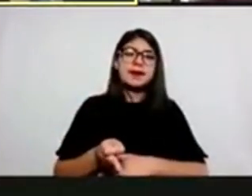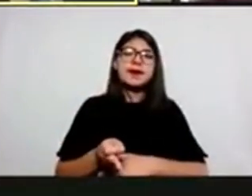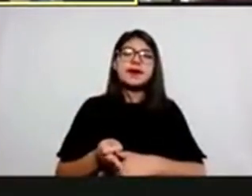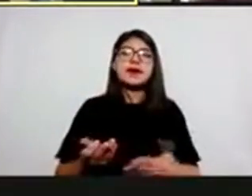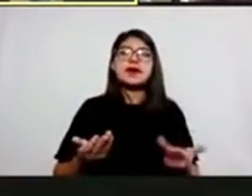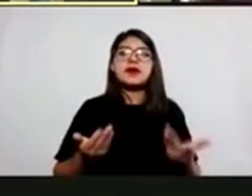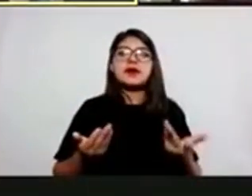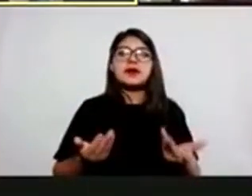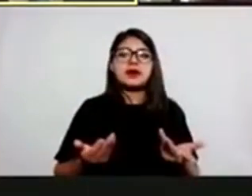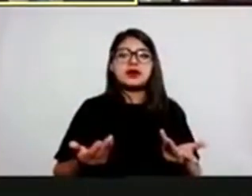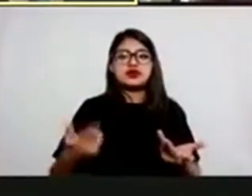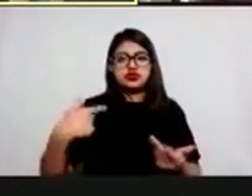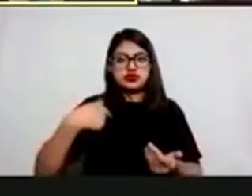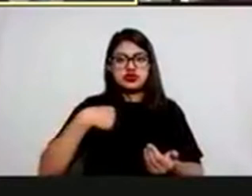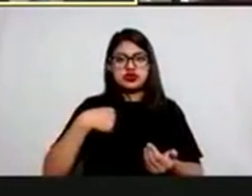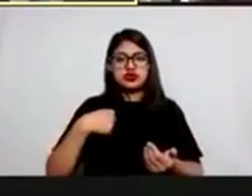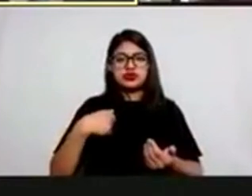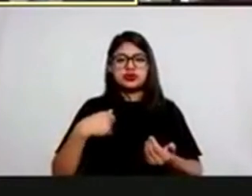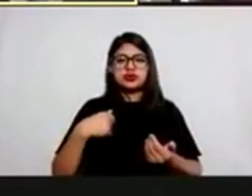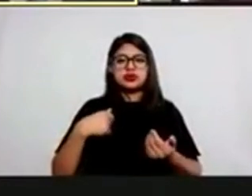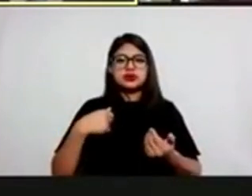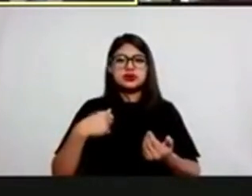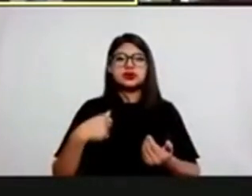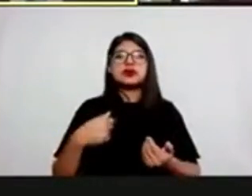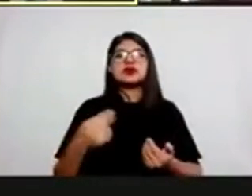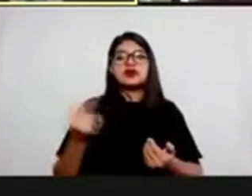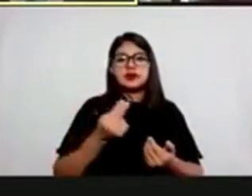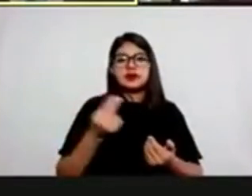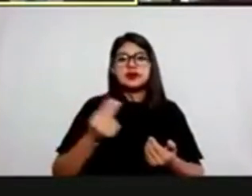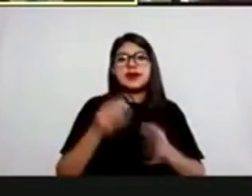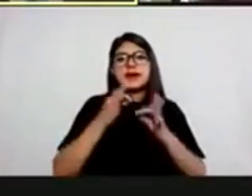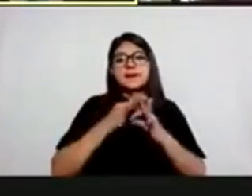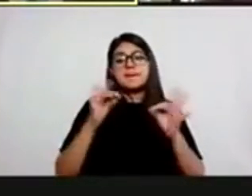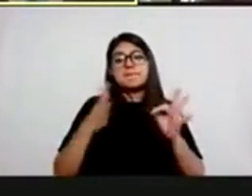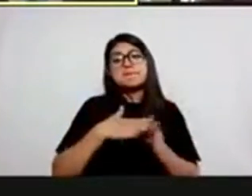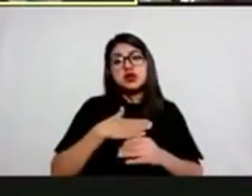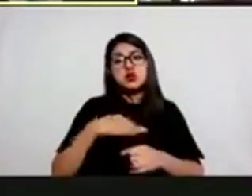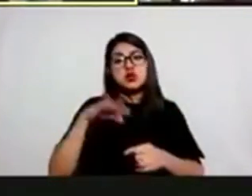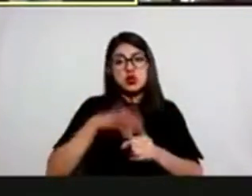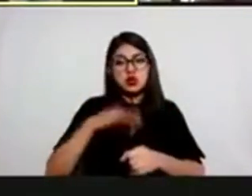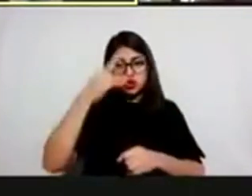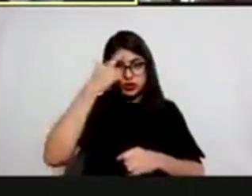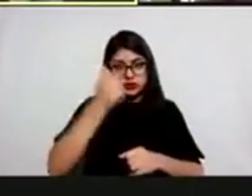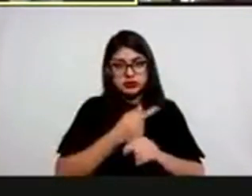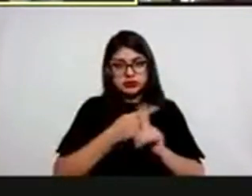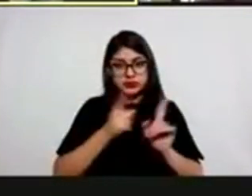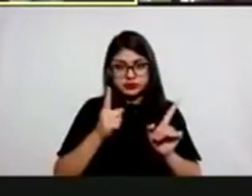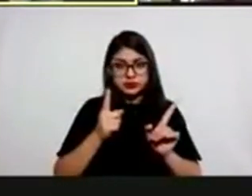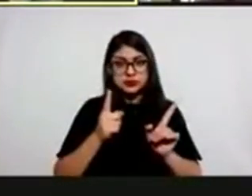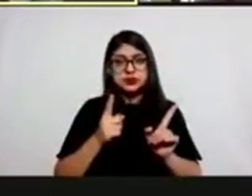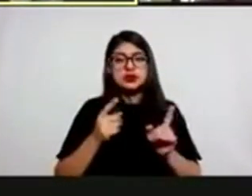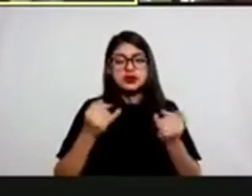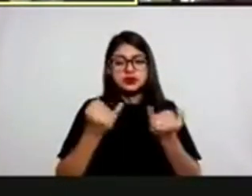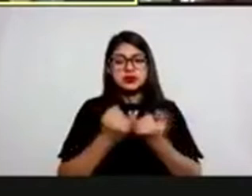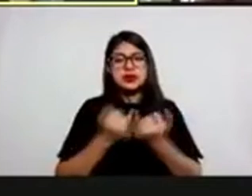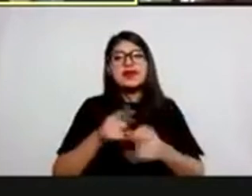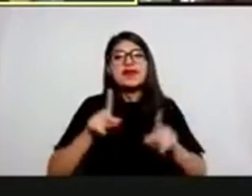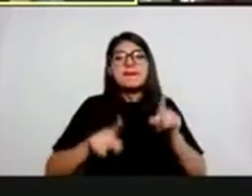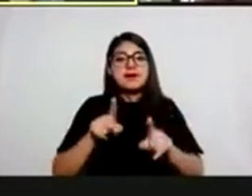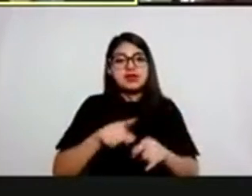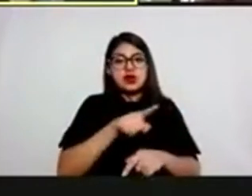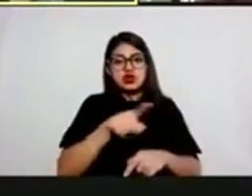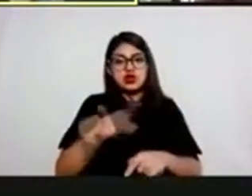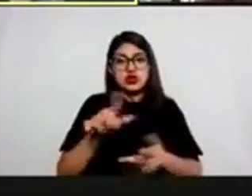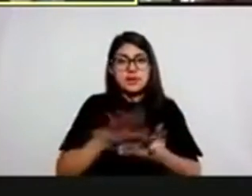tendría que pronunciarme a través de un voto concurrente, dependiendo del sentido de la votación